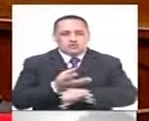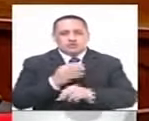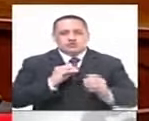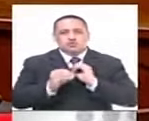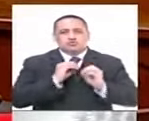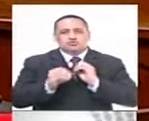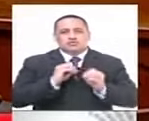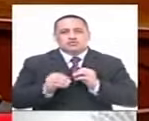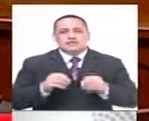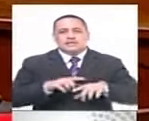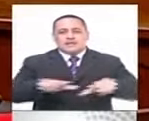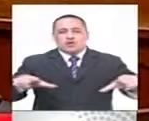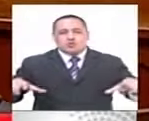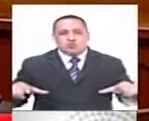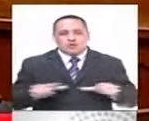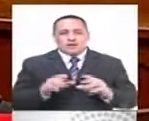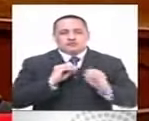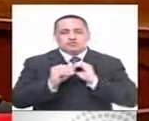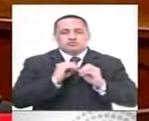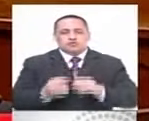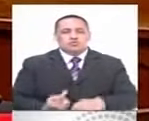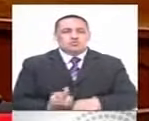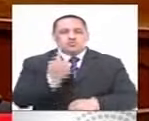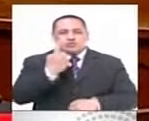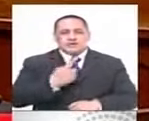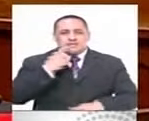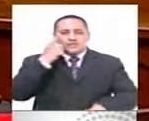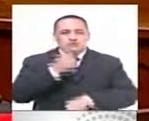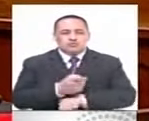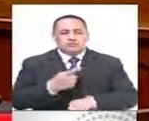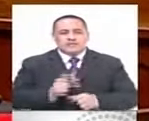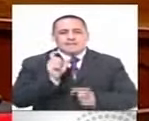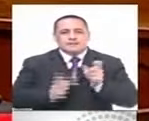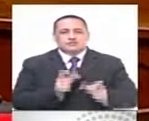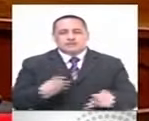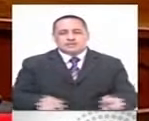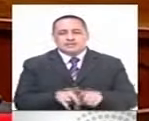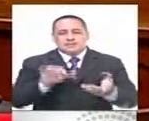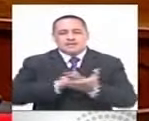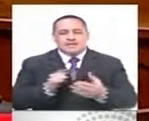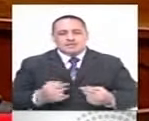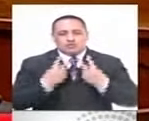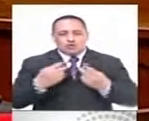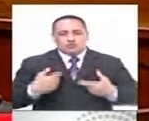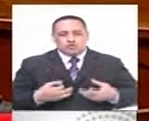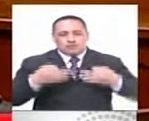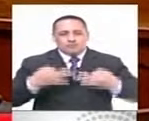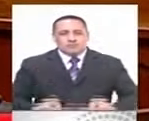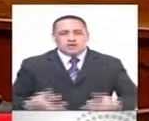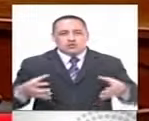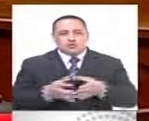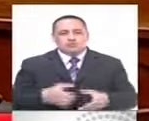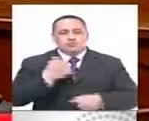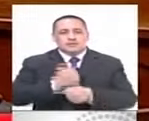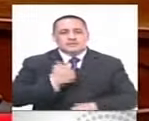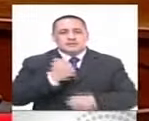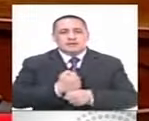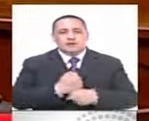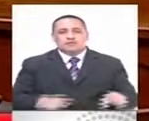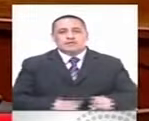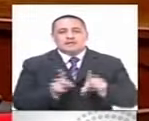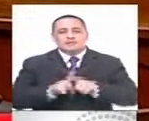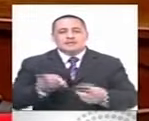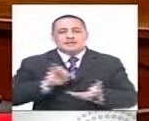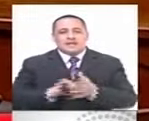implementación de la plataforma digital única de denuncias del ciudadano. Hemos conformado un grupo de trabajo desde